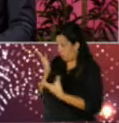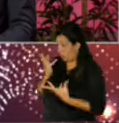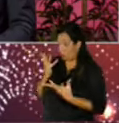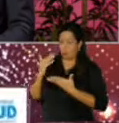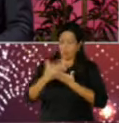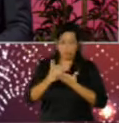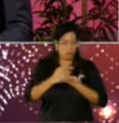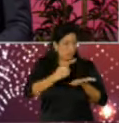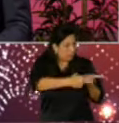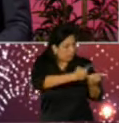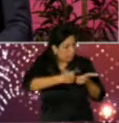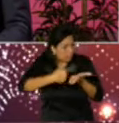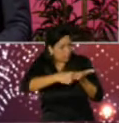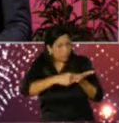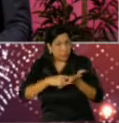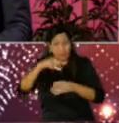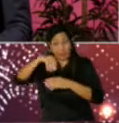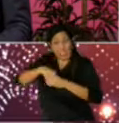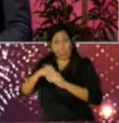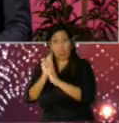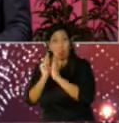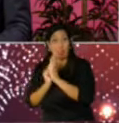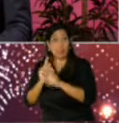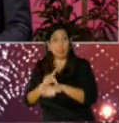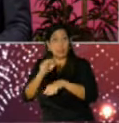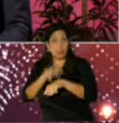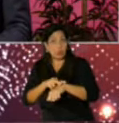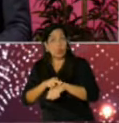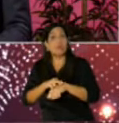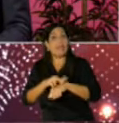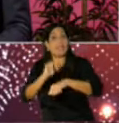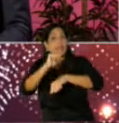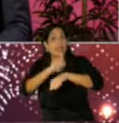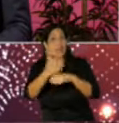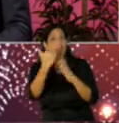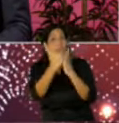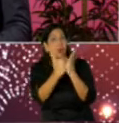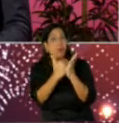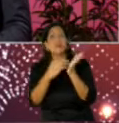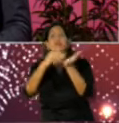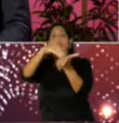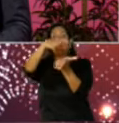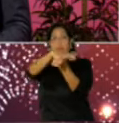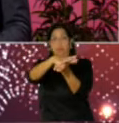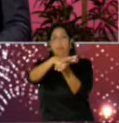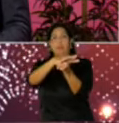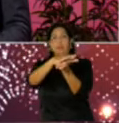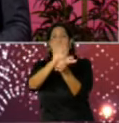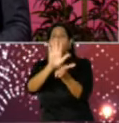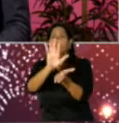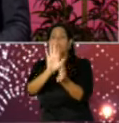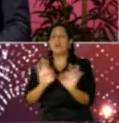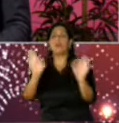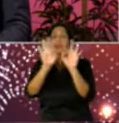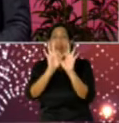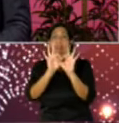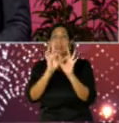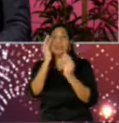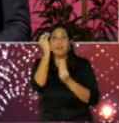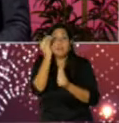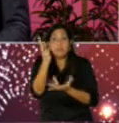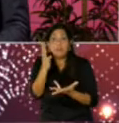de macro referencia a las regulaciones de Puerto Rico, establecemos la normativa, la publicamos. La importancia es que la información de